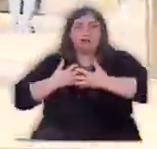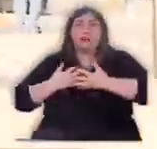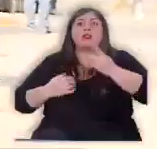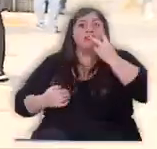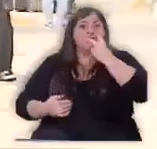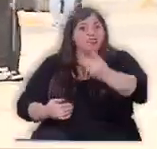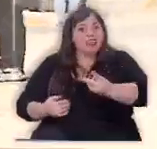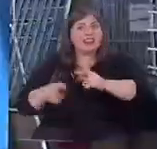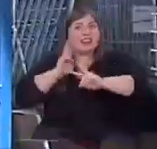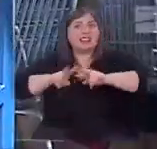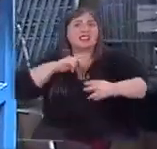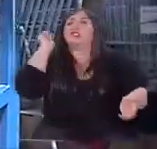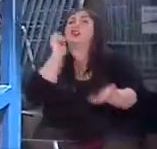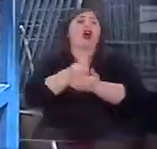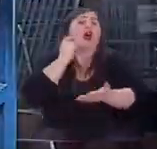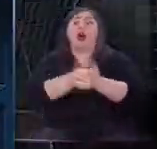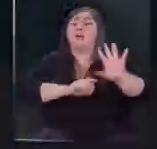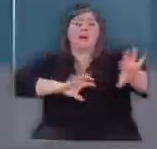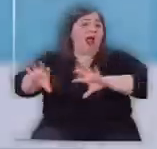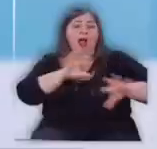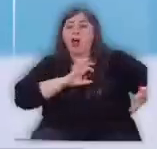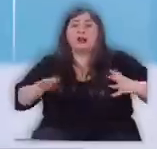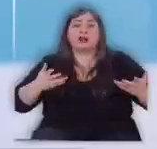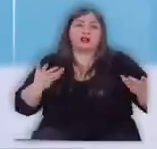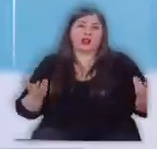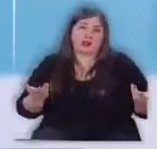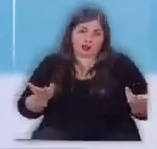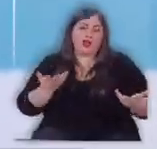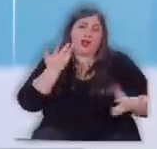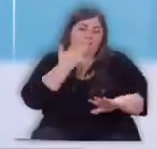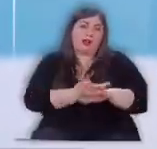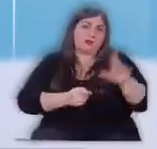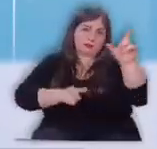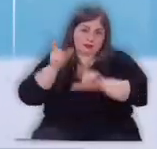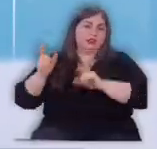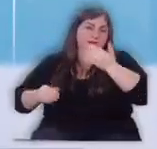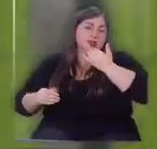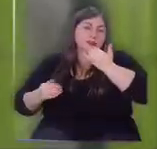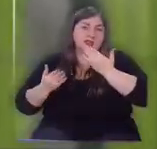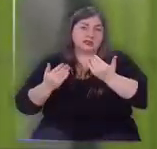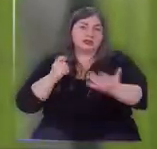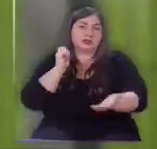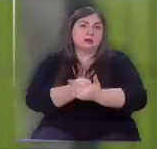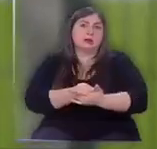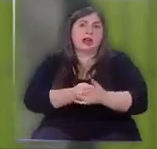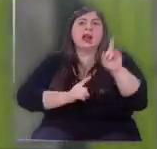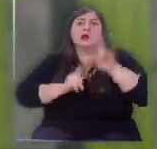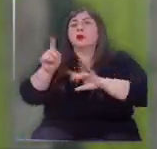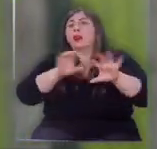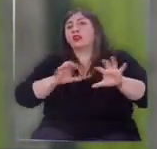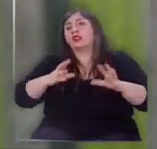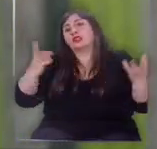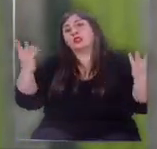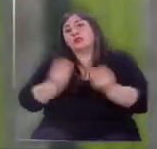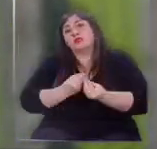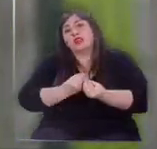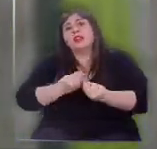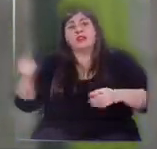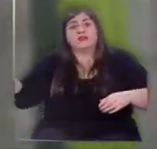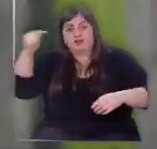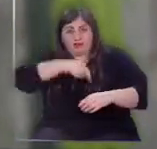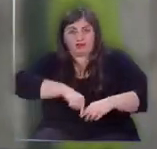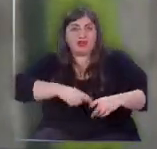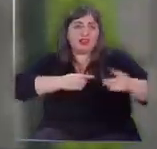estén así todos acelerados comprando cosas, como que, oye, hay personas que también necesitan comprar eso. Y que algunos productos escasearon, entonces prefieren venir